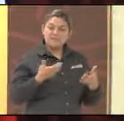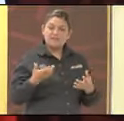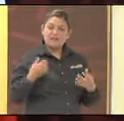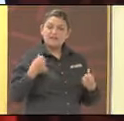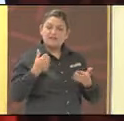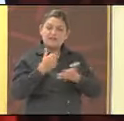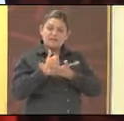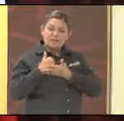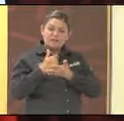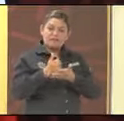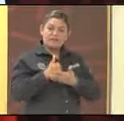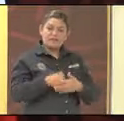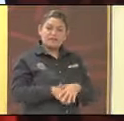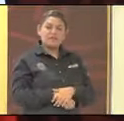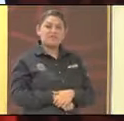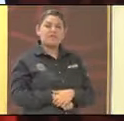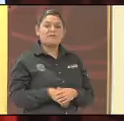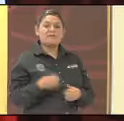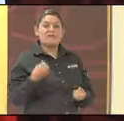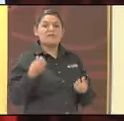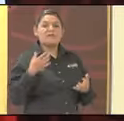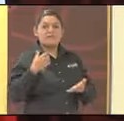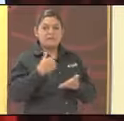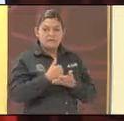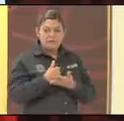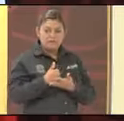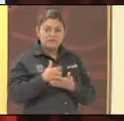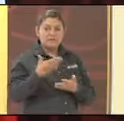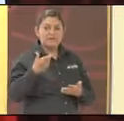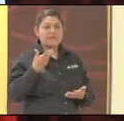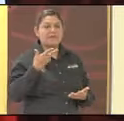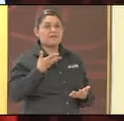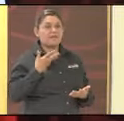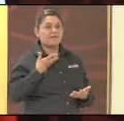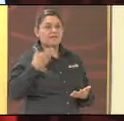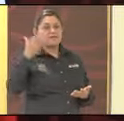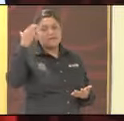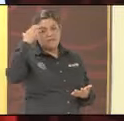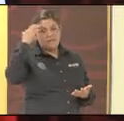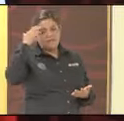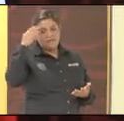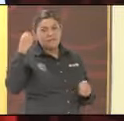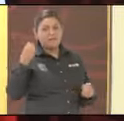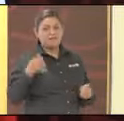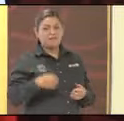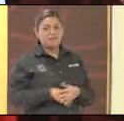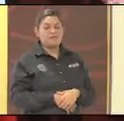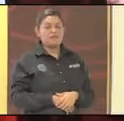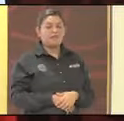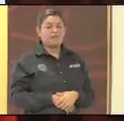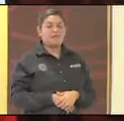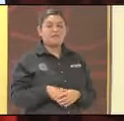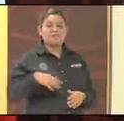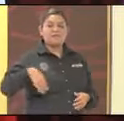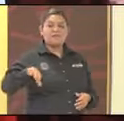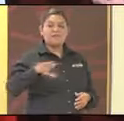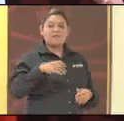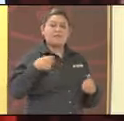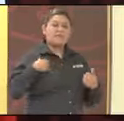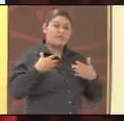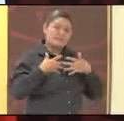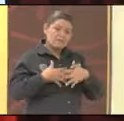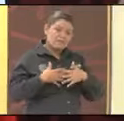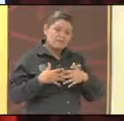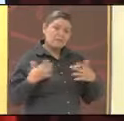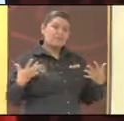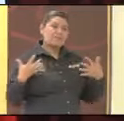buzos profesionales que él tiene conocimiento y todo, y los empresarios, como les digo,